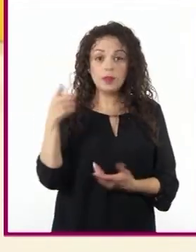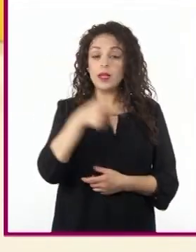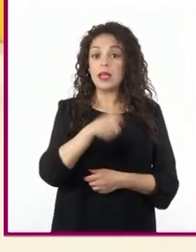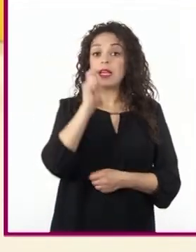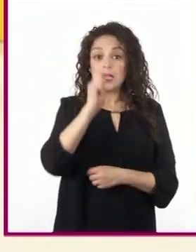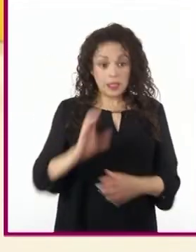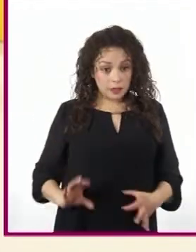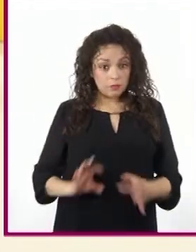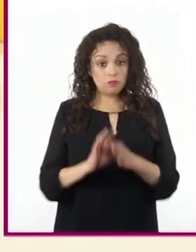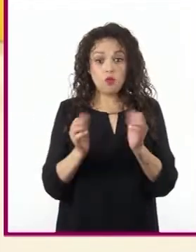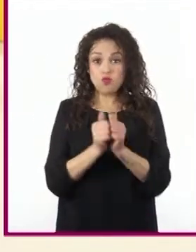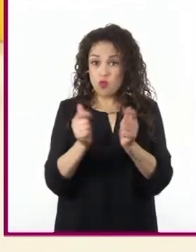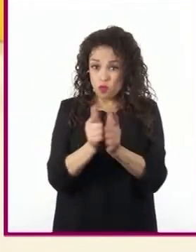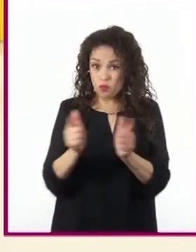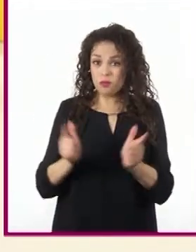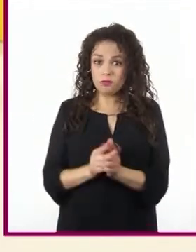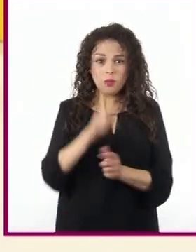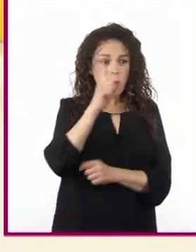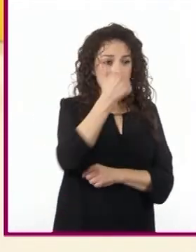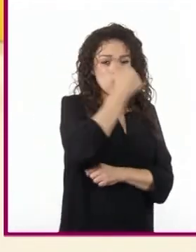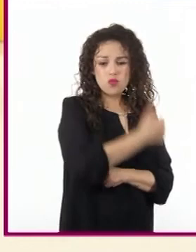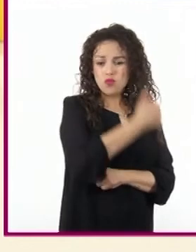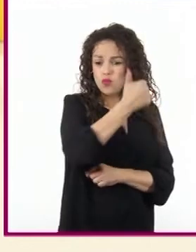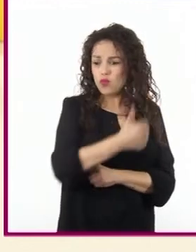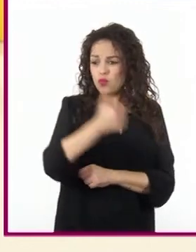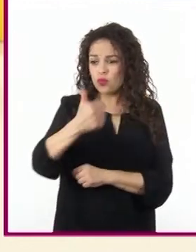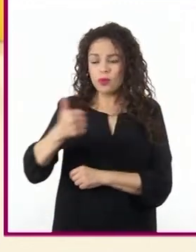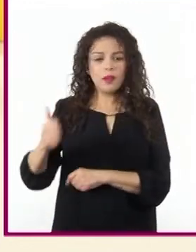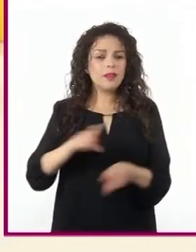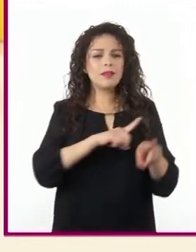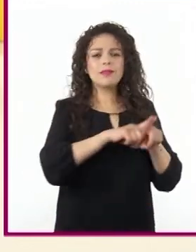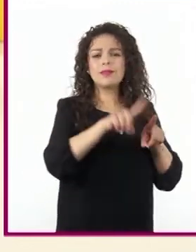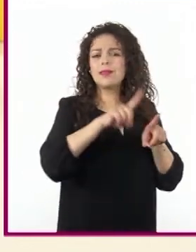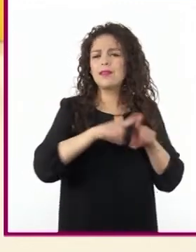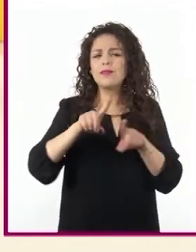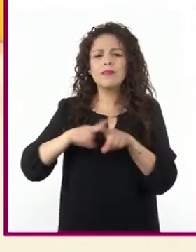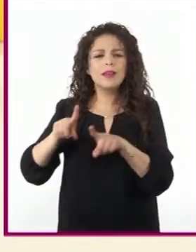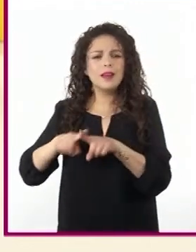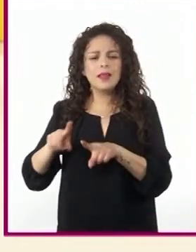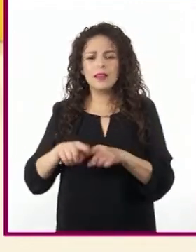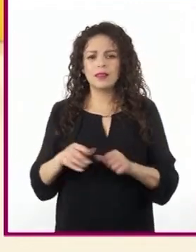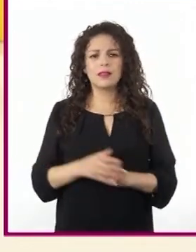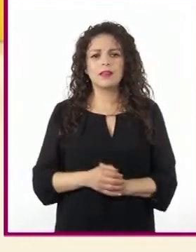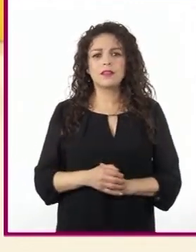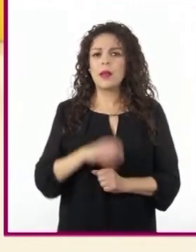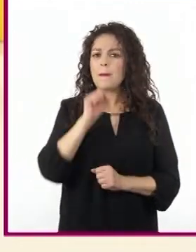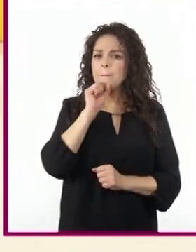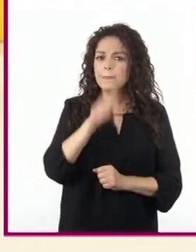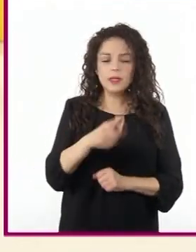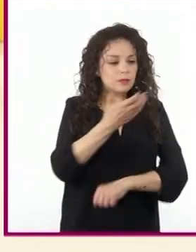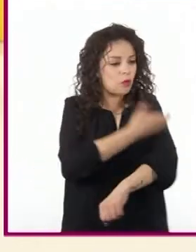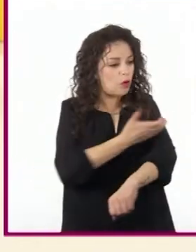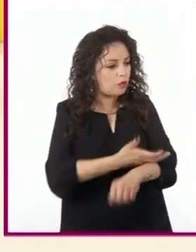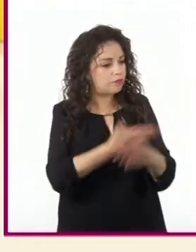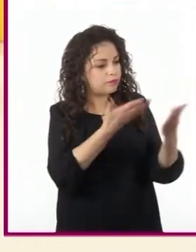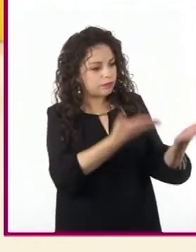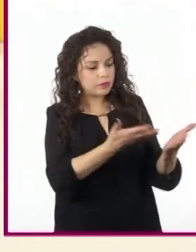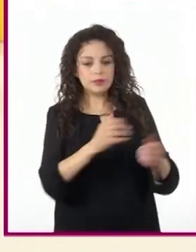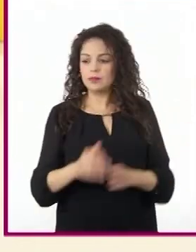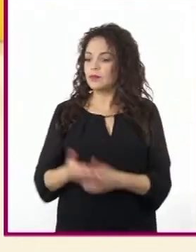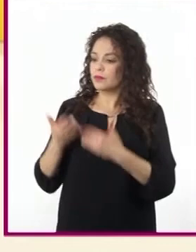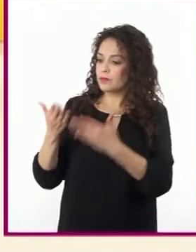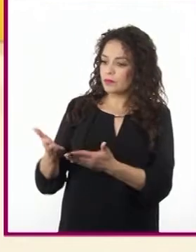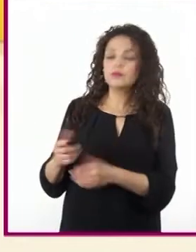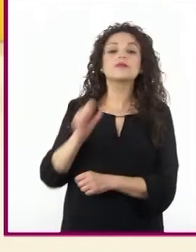parte del grupo, cada una y uno de ustedes es diferente, al igual que la o el compañero que está